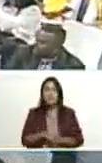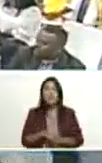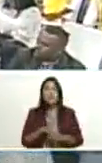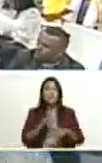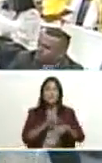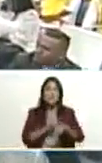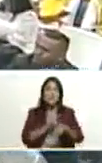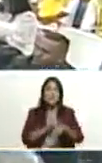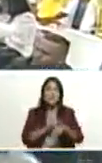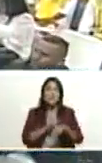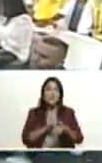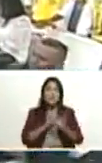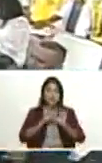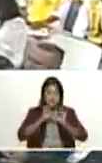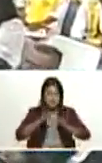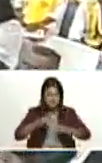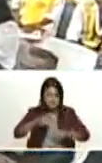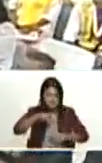medicina interna,